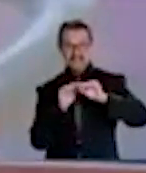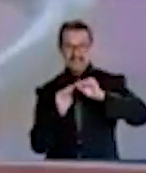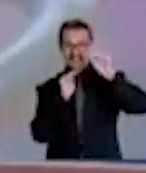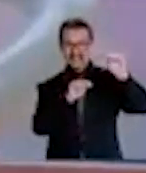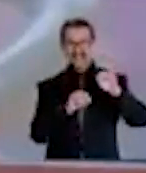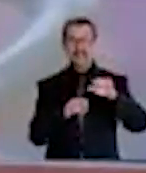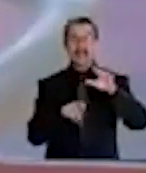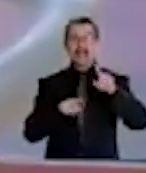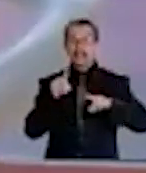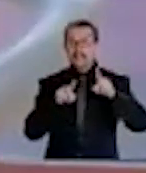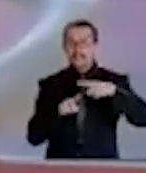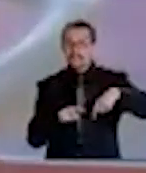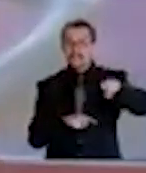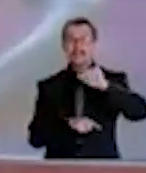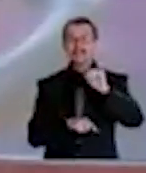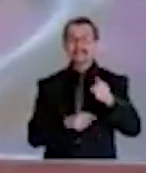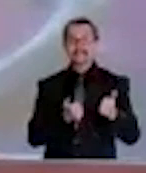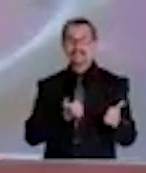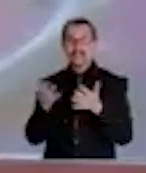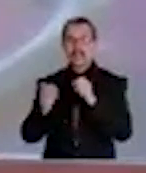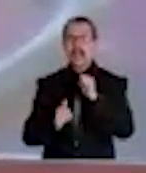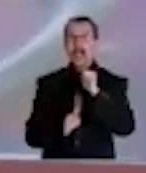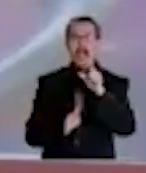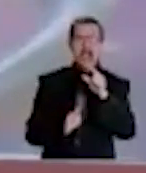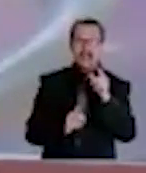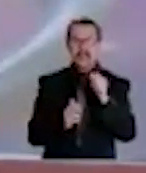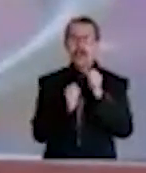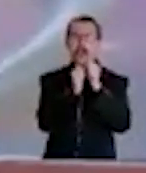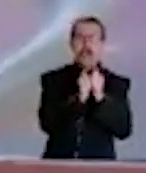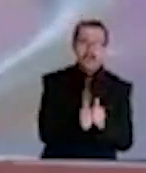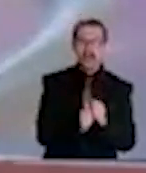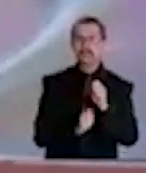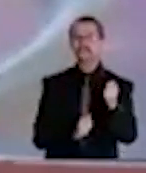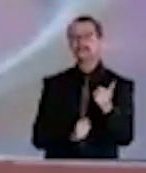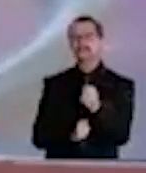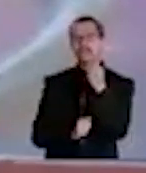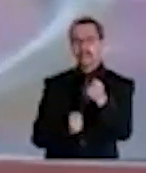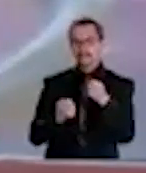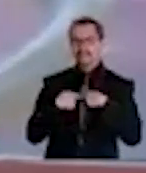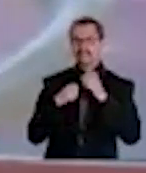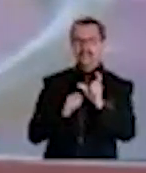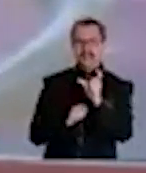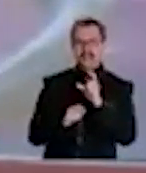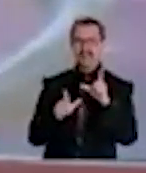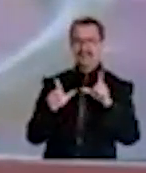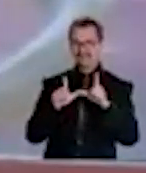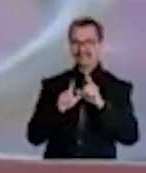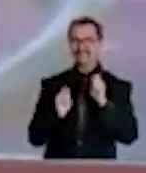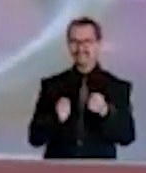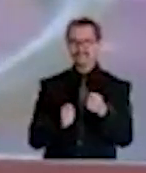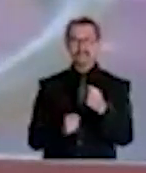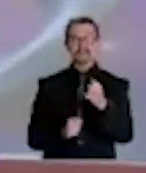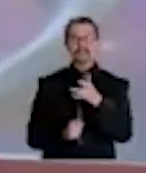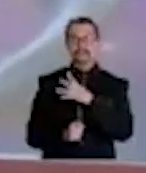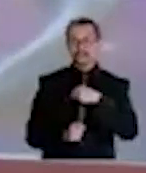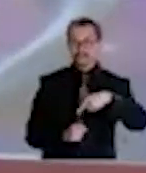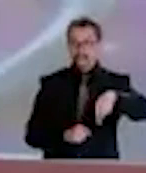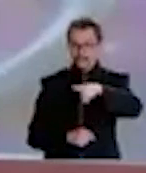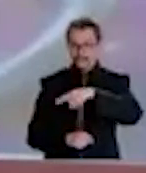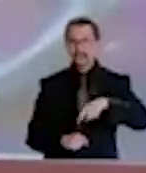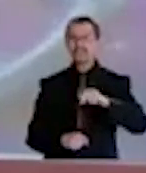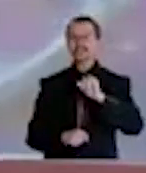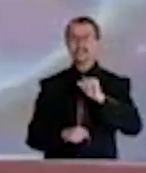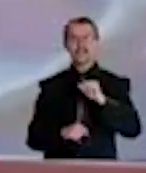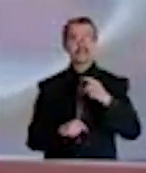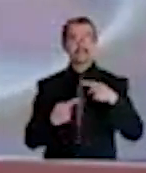manejar para un inmigrante la diferencia entre que su hijo tenga propiedad sólo puede ser que pueda pagar la colegiatura que pagan los residentes